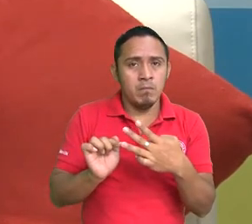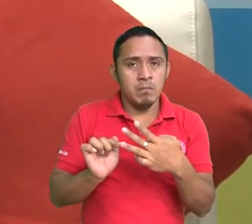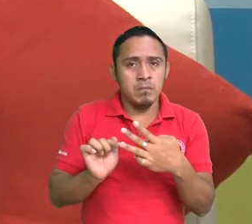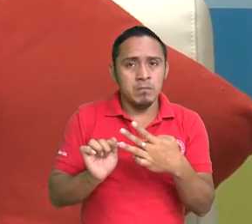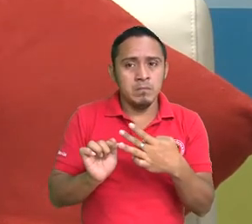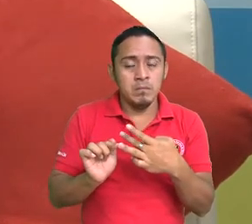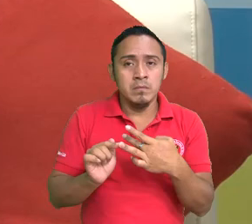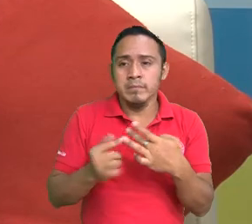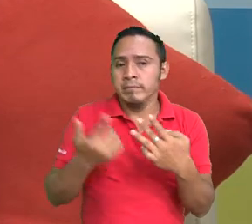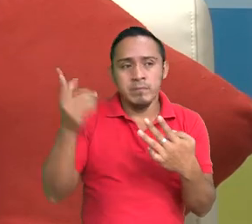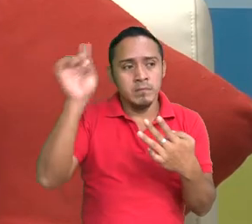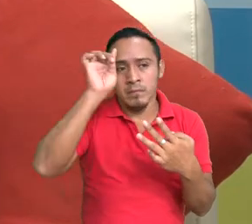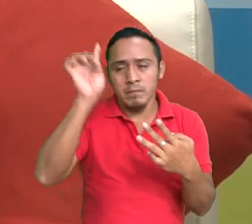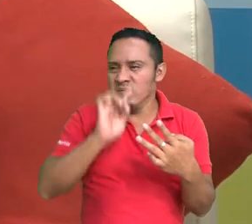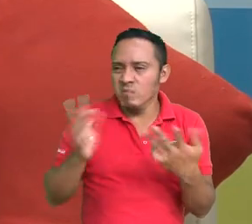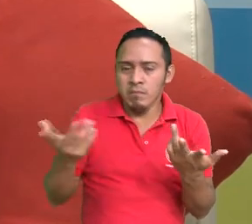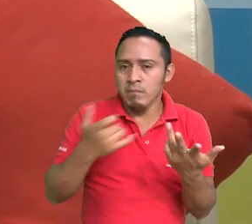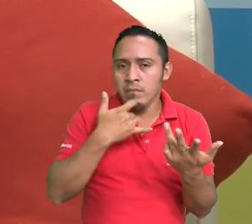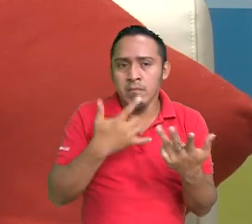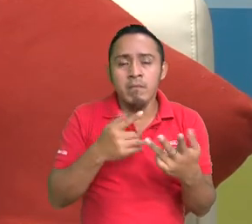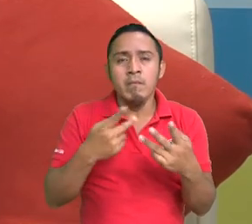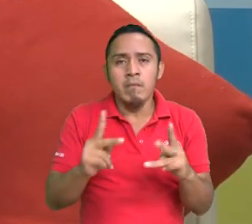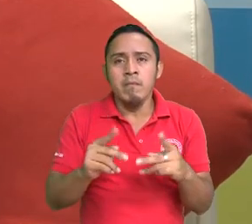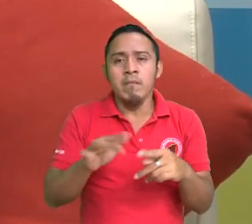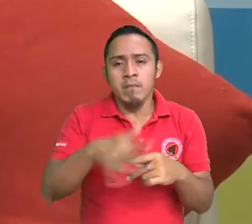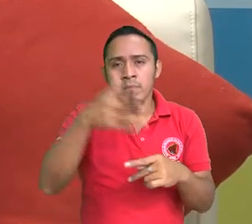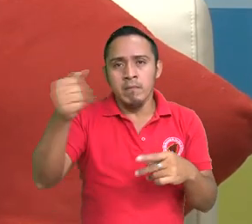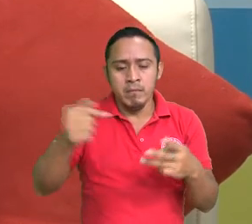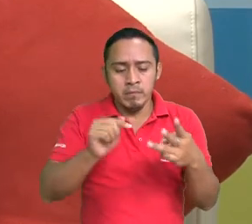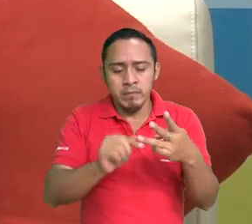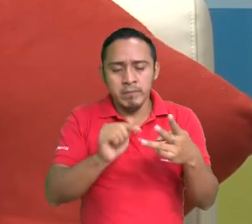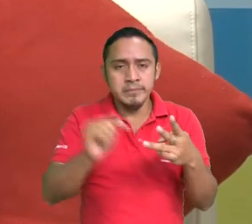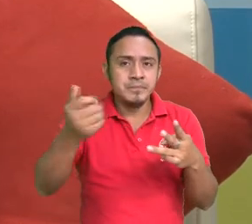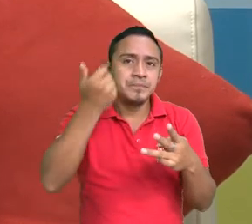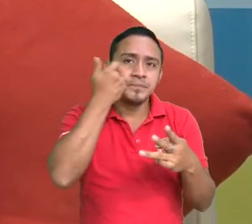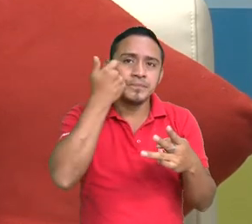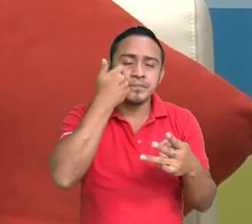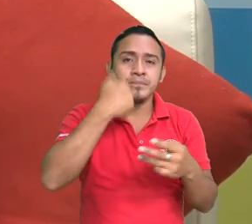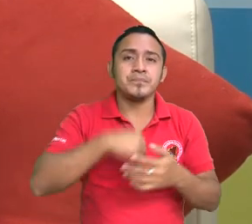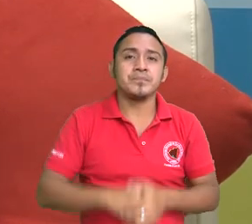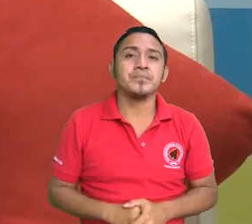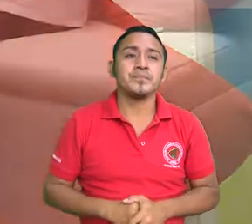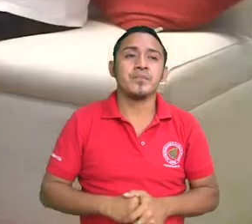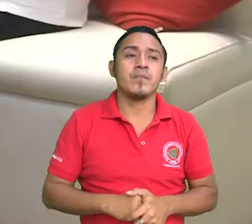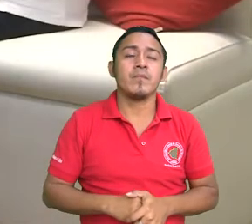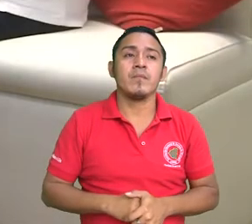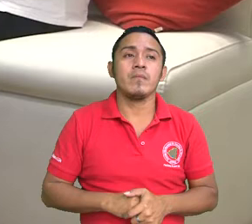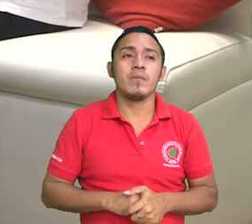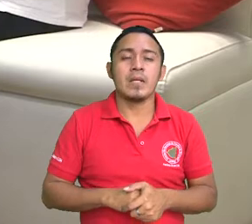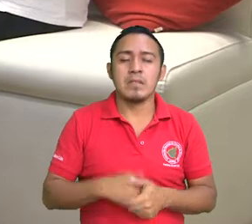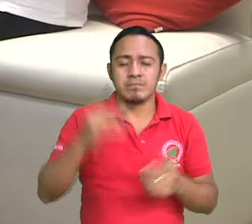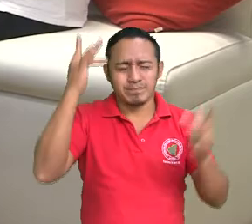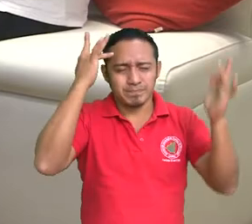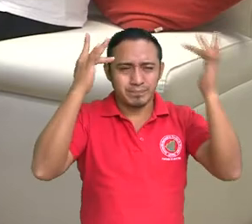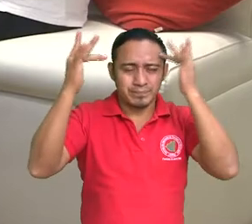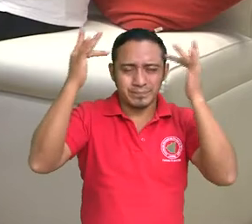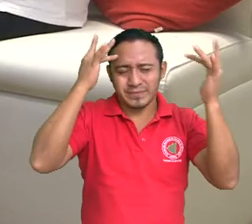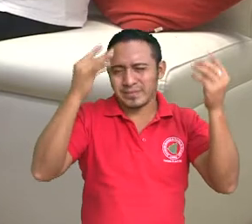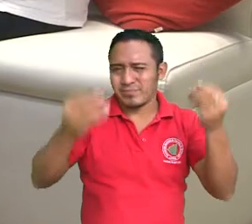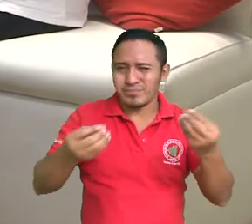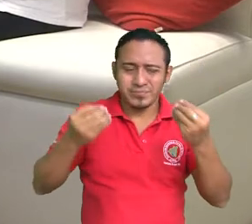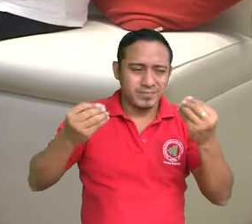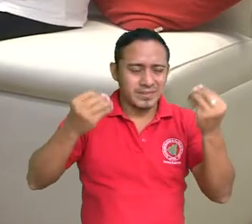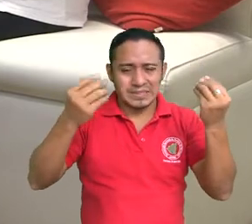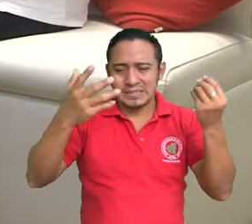no es desconocido, pero está asociado con otro tipo de enfermedades. Ahora, el estrés, se dice en la literatura que